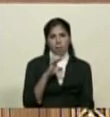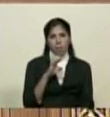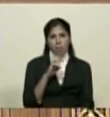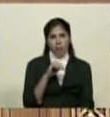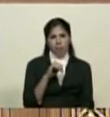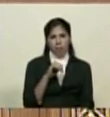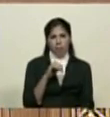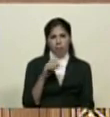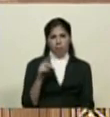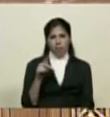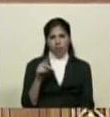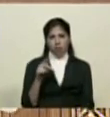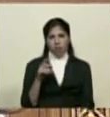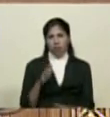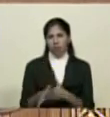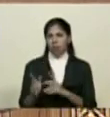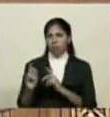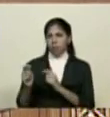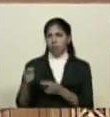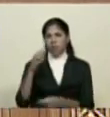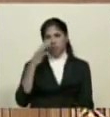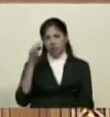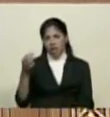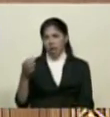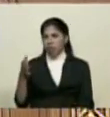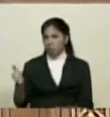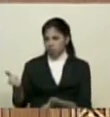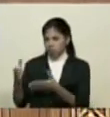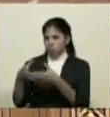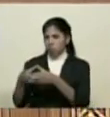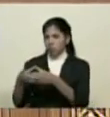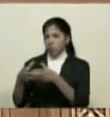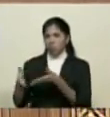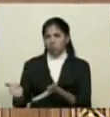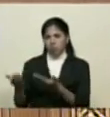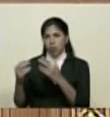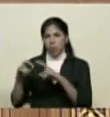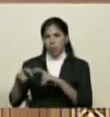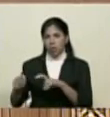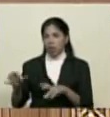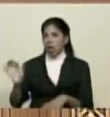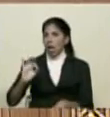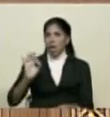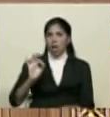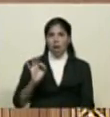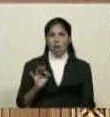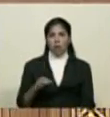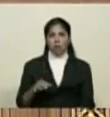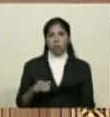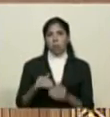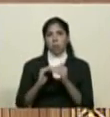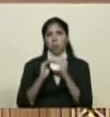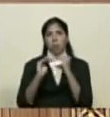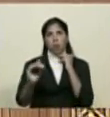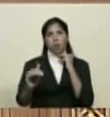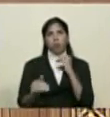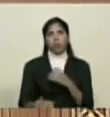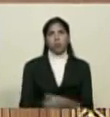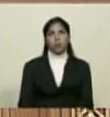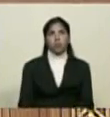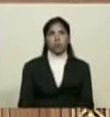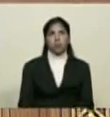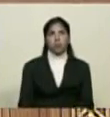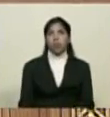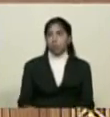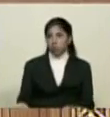Nada, ni designó fiscales, nada. A pesar de que había una auditoría sobre el tema, oye, mira, aperturen una